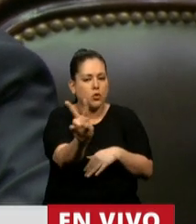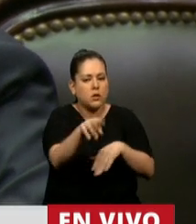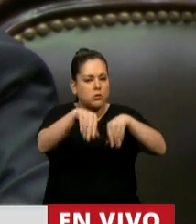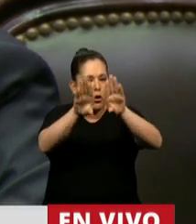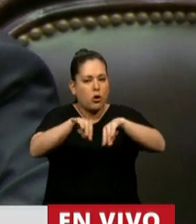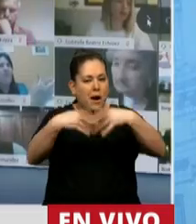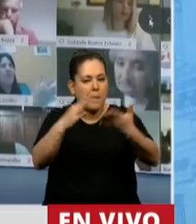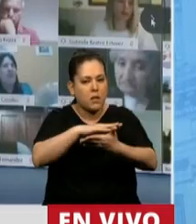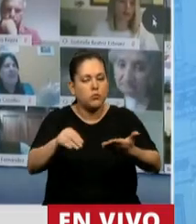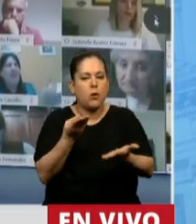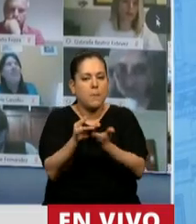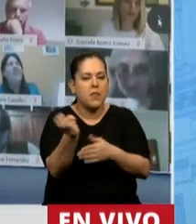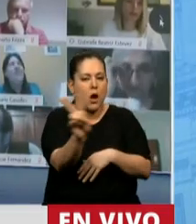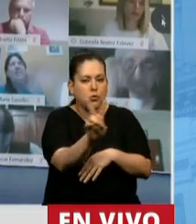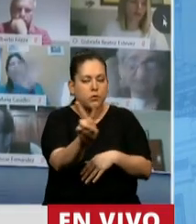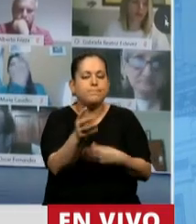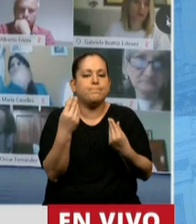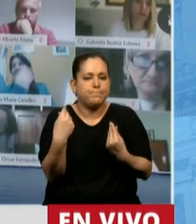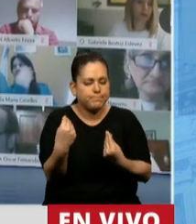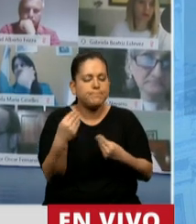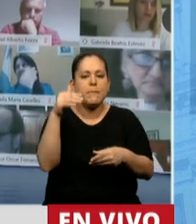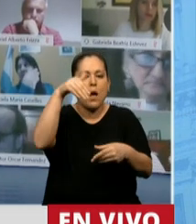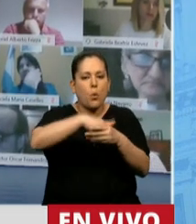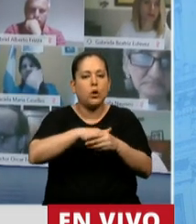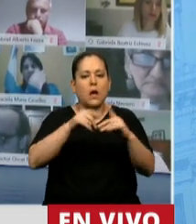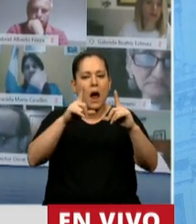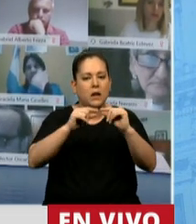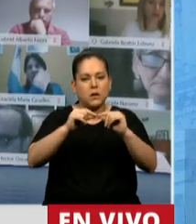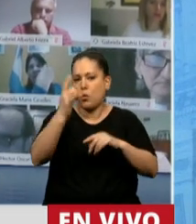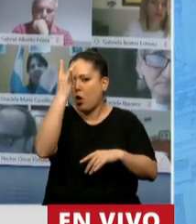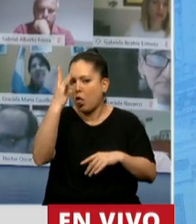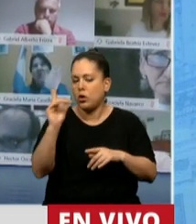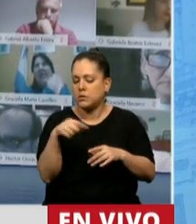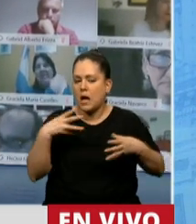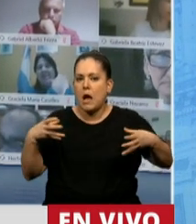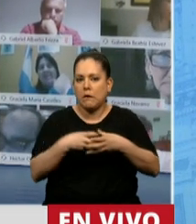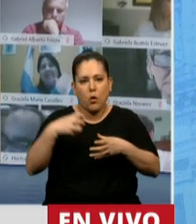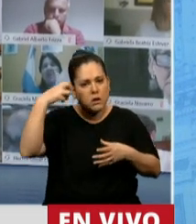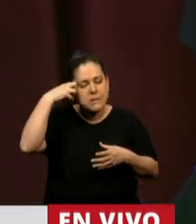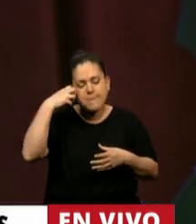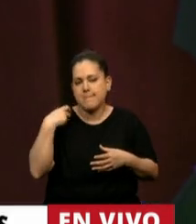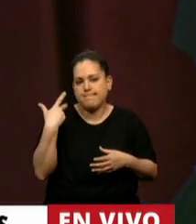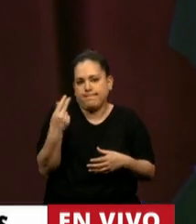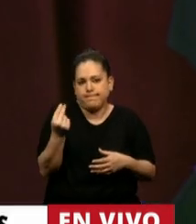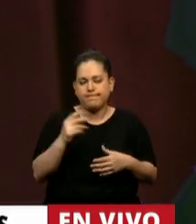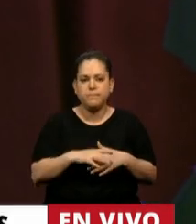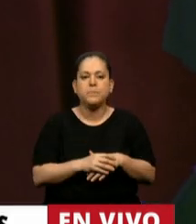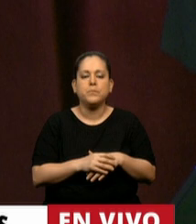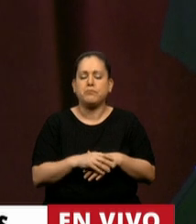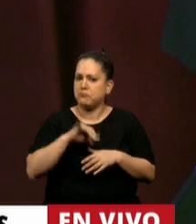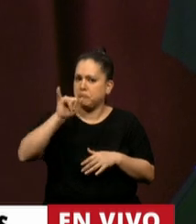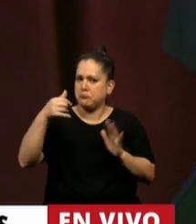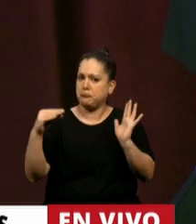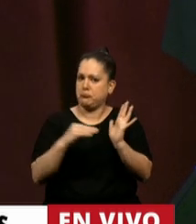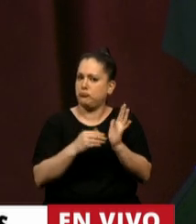cuerpo y manifestar la abstención en el artículo 12 del bloque la coalición cívica va quedar